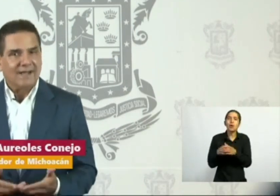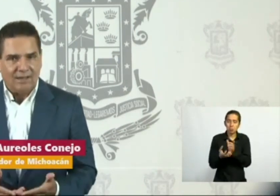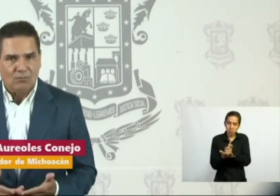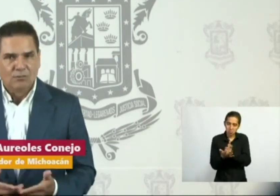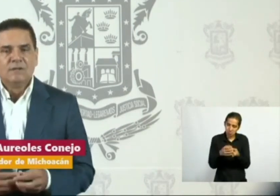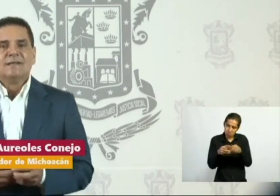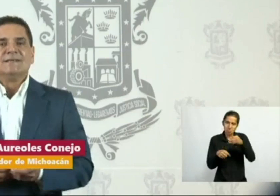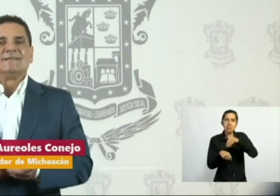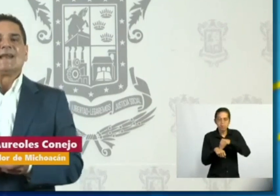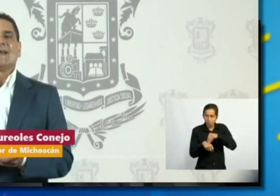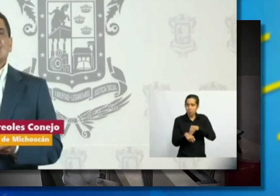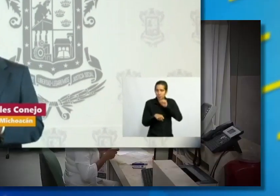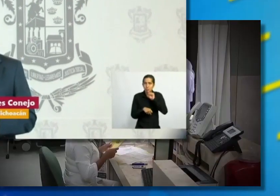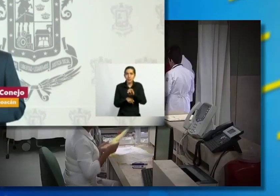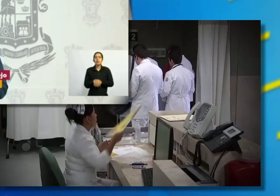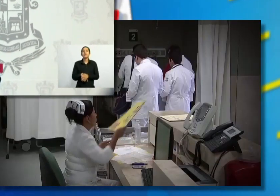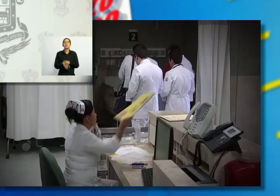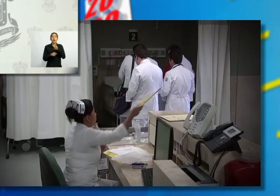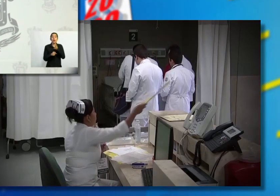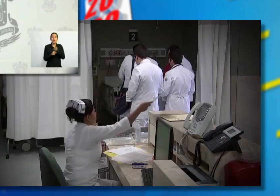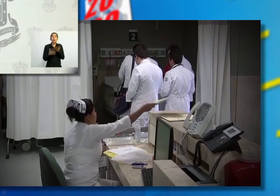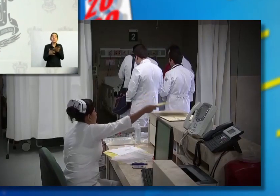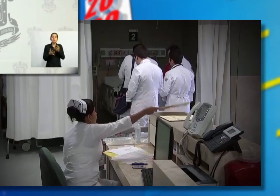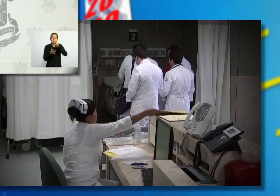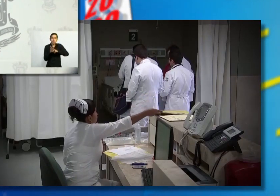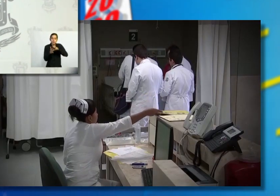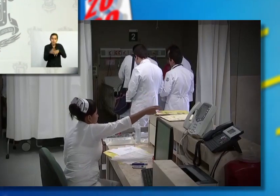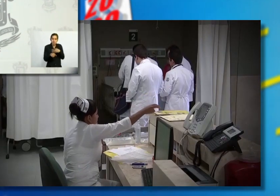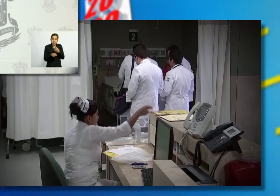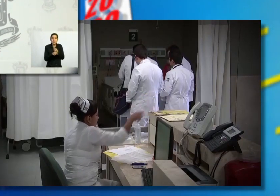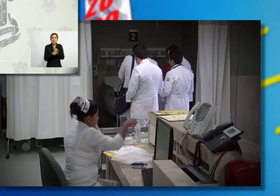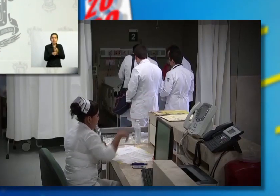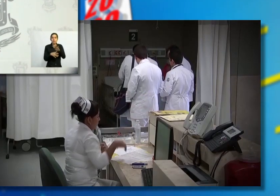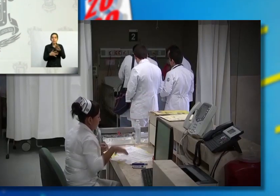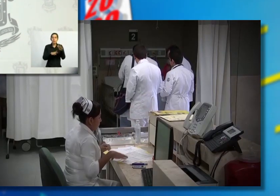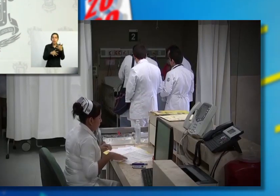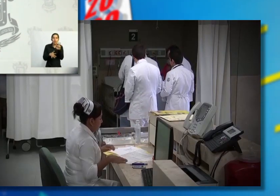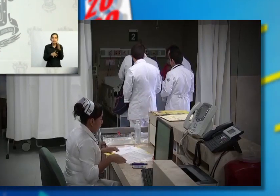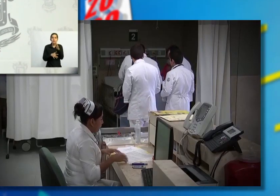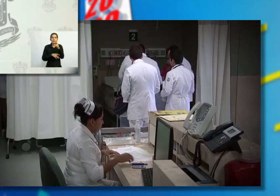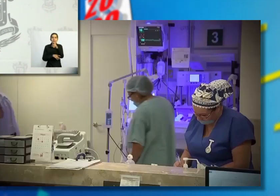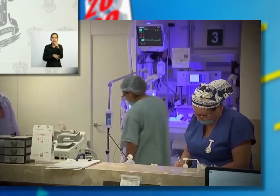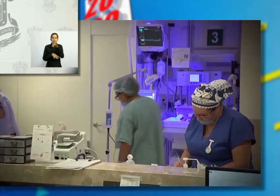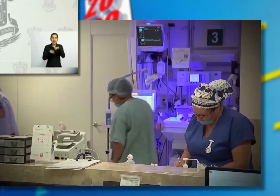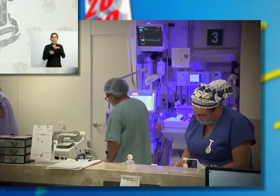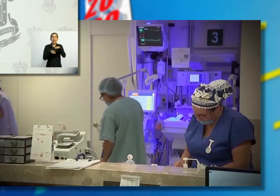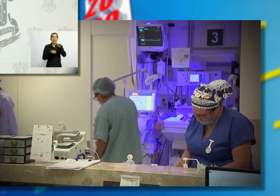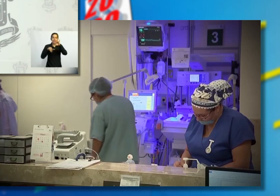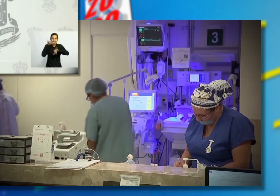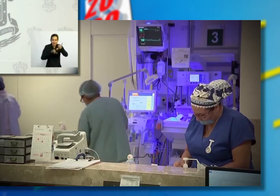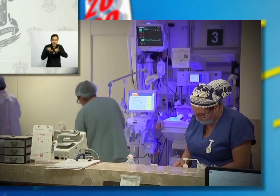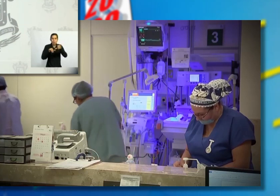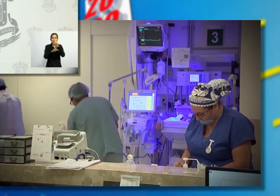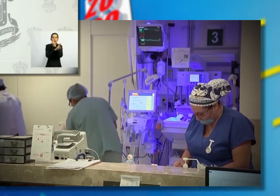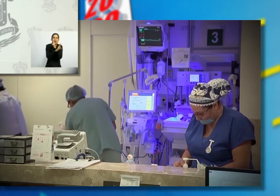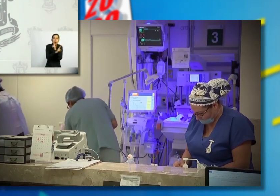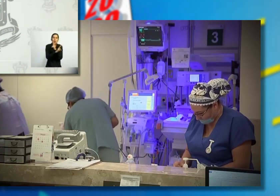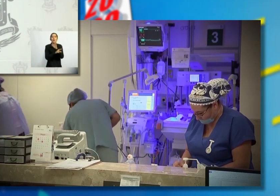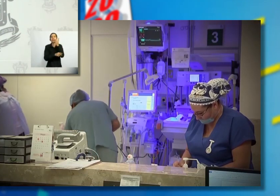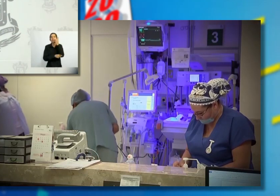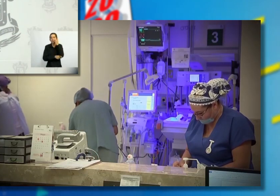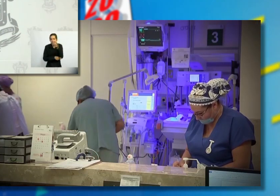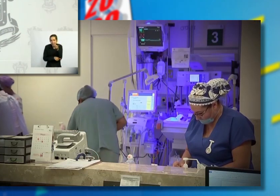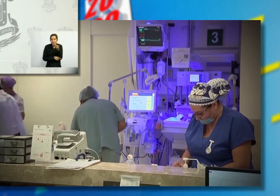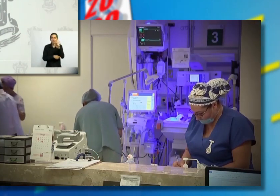recodificado cerca de 100 trabajadoras y trabajadores, radiólogos, químicos, cirujanos, dentistas,